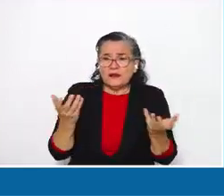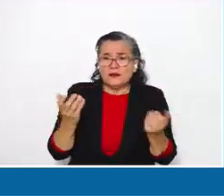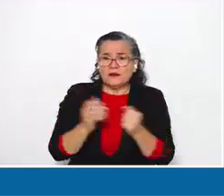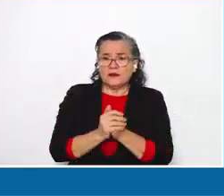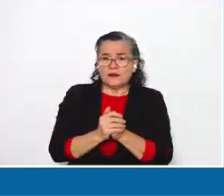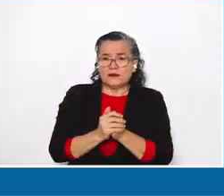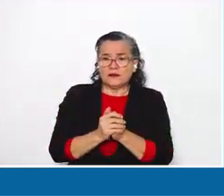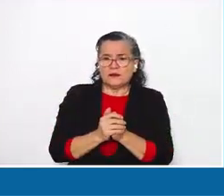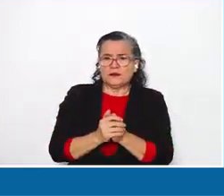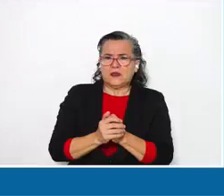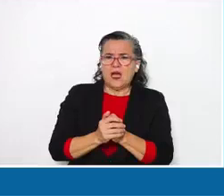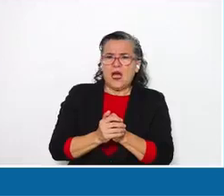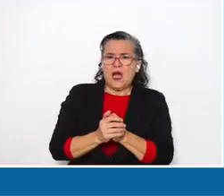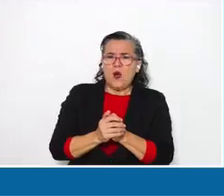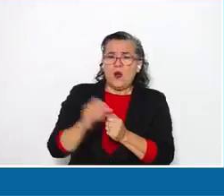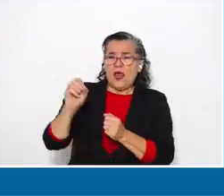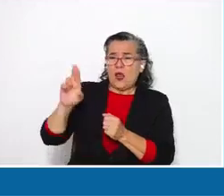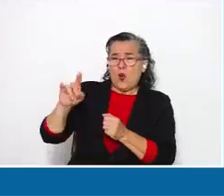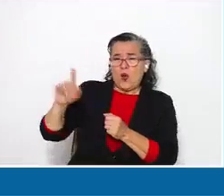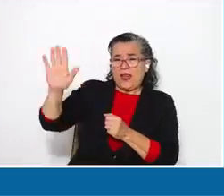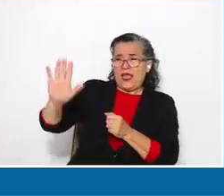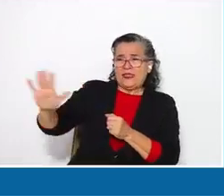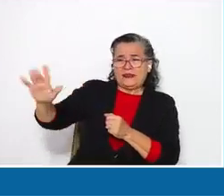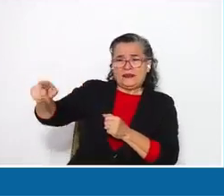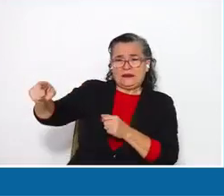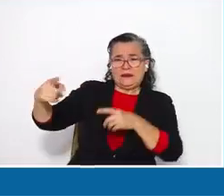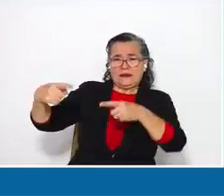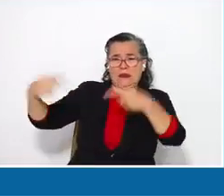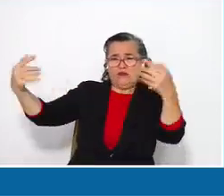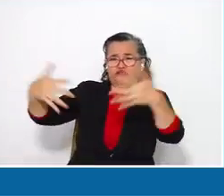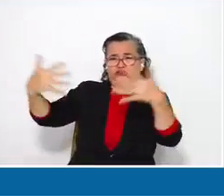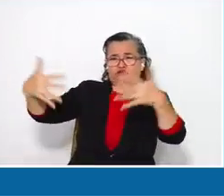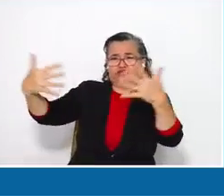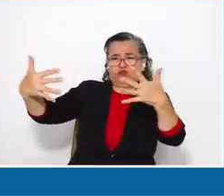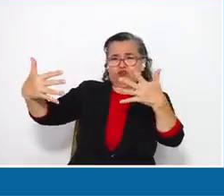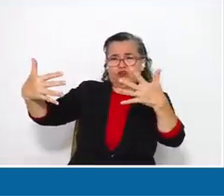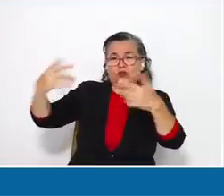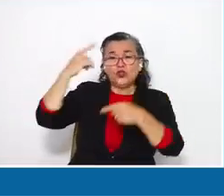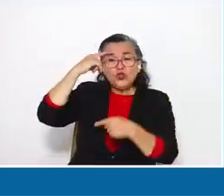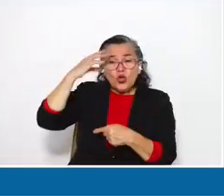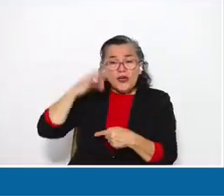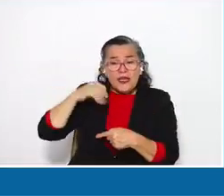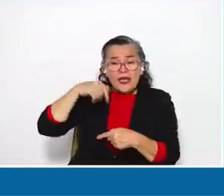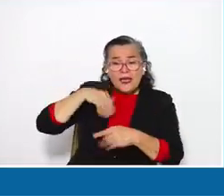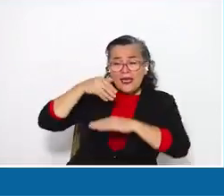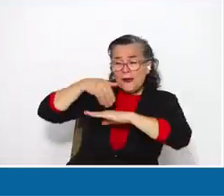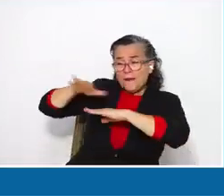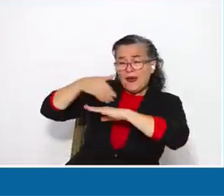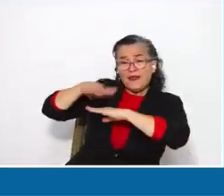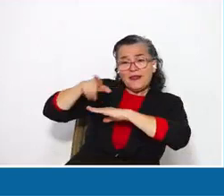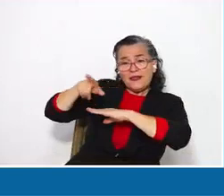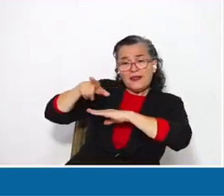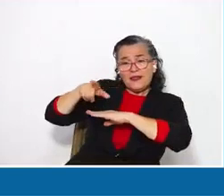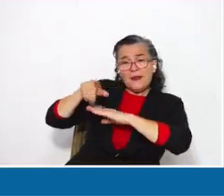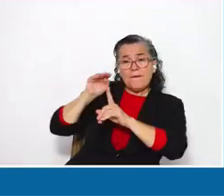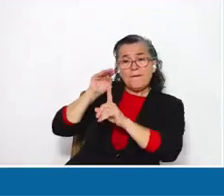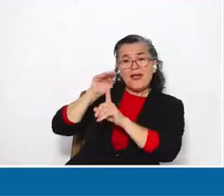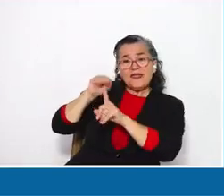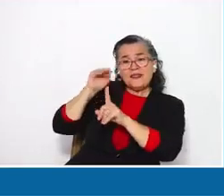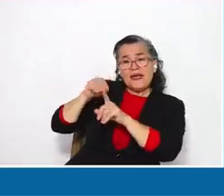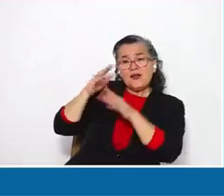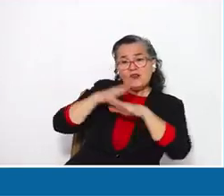Ahora que hay guerra en Medio Oriente, yo creí que iban a mandar mensajeros de paz y lo que mandaron son aviones,